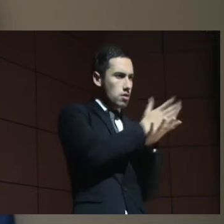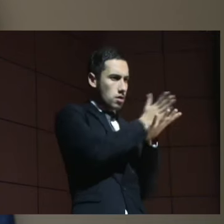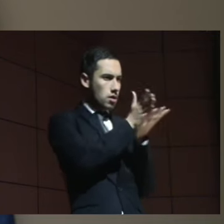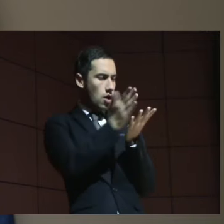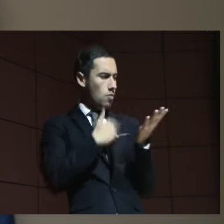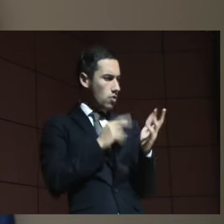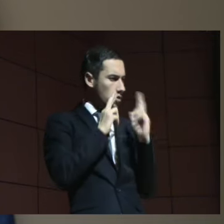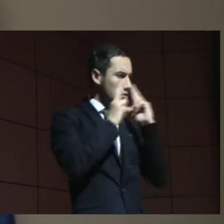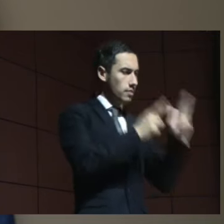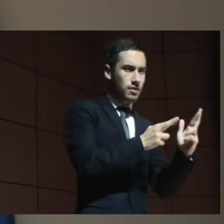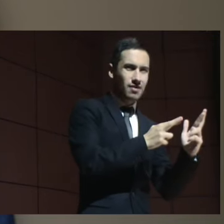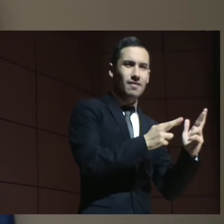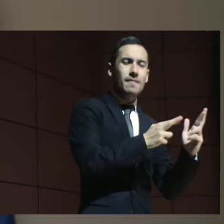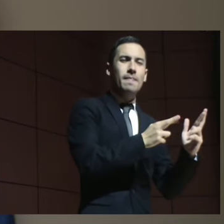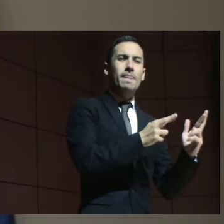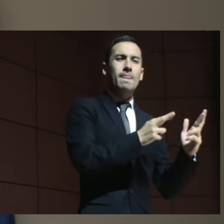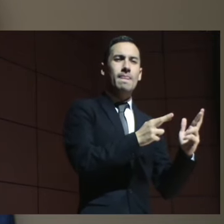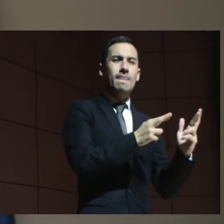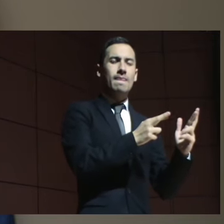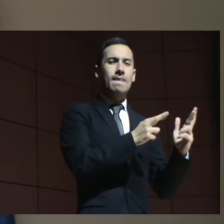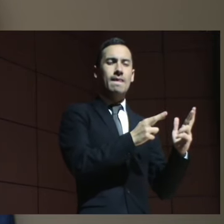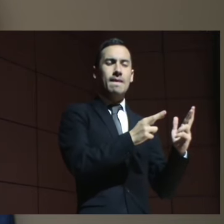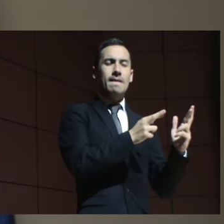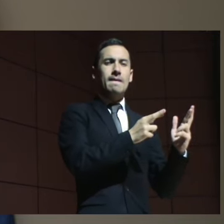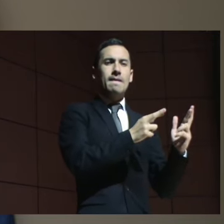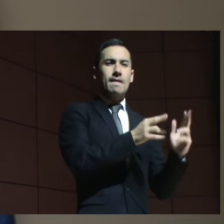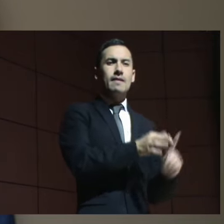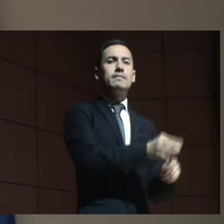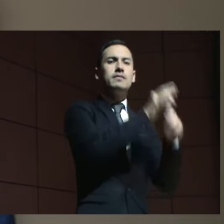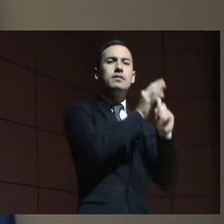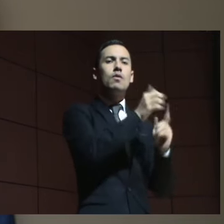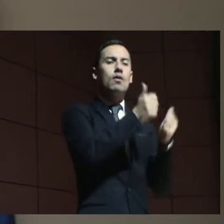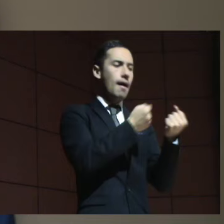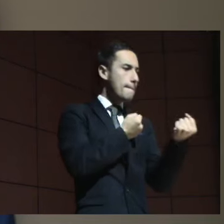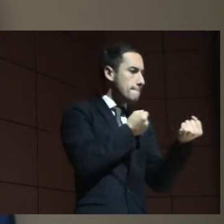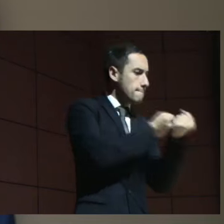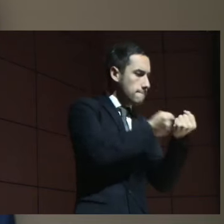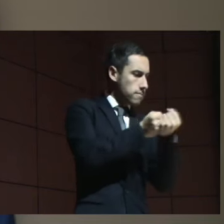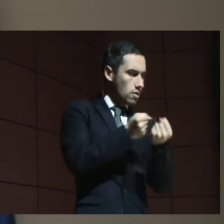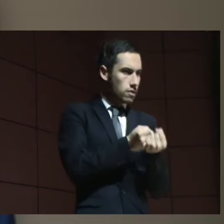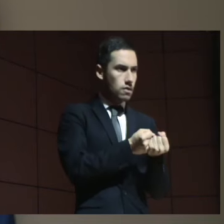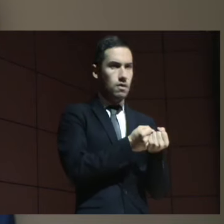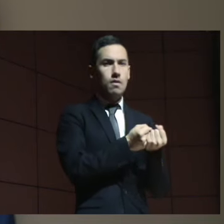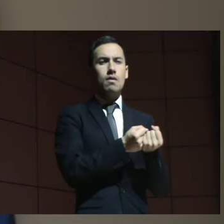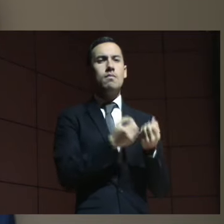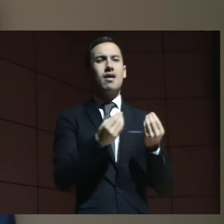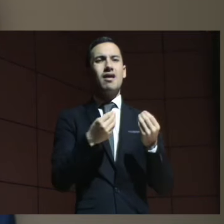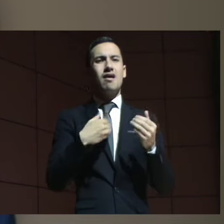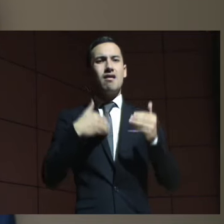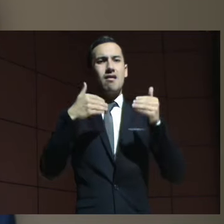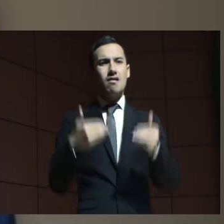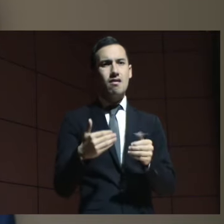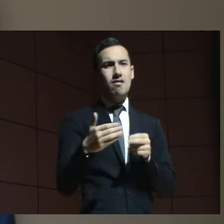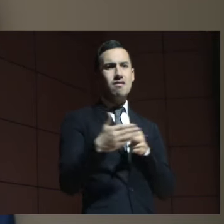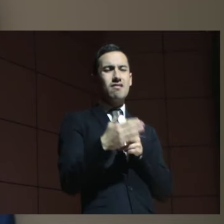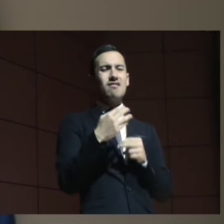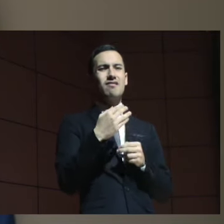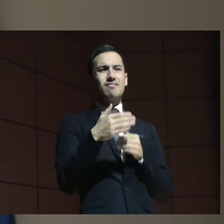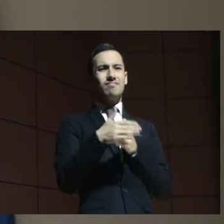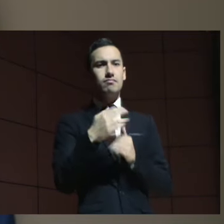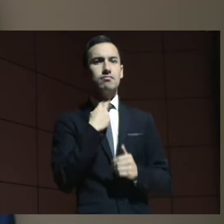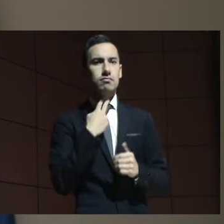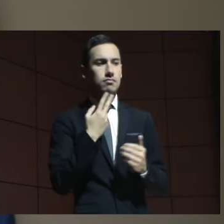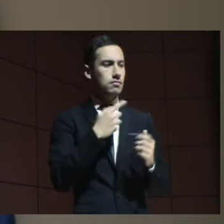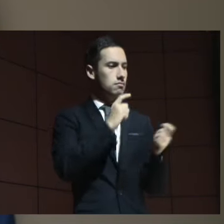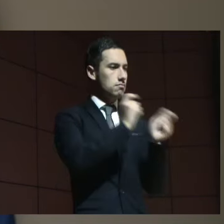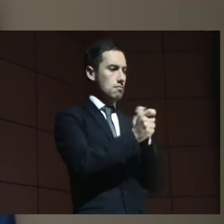y las vías para respetarlos, especialmente las vías para brindar apoyos y